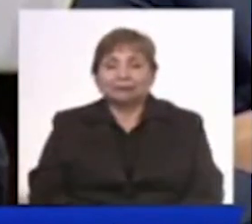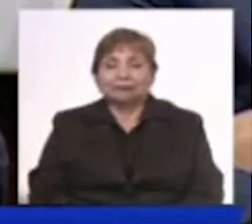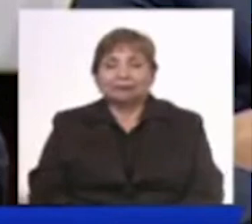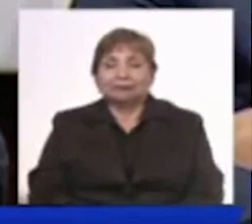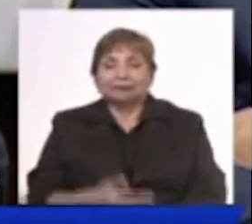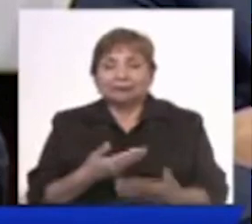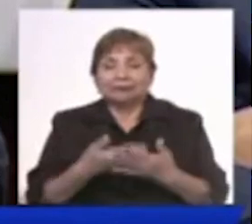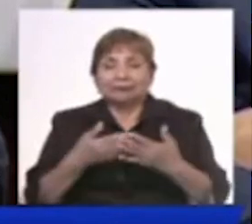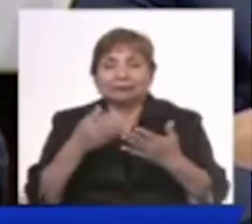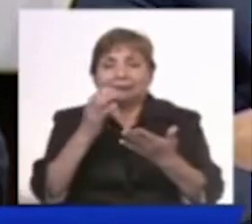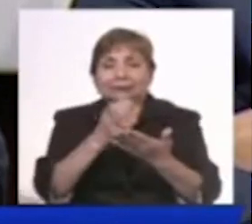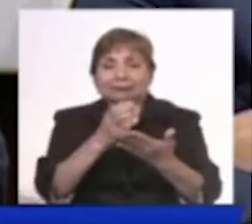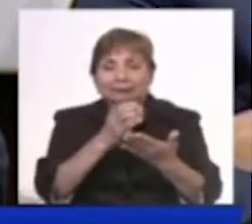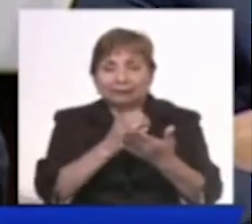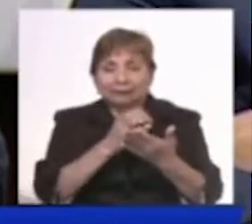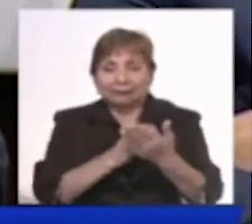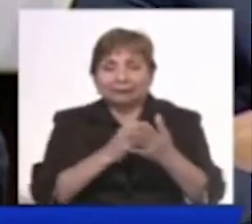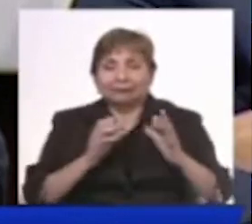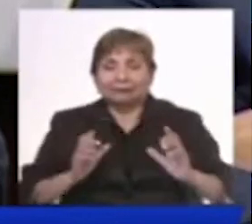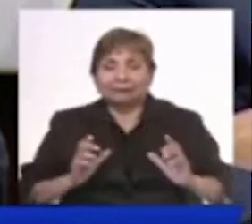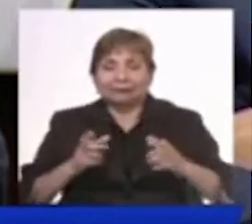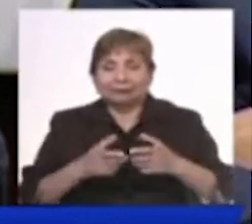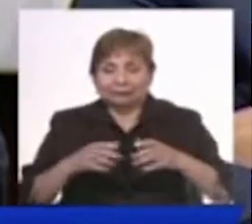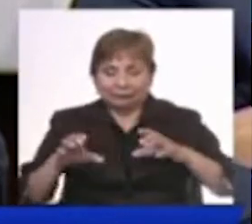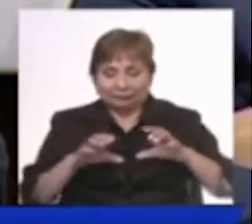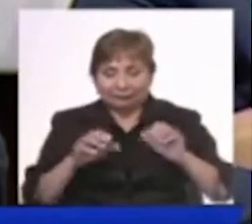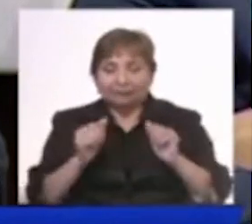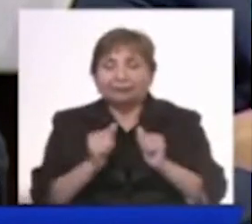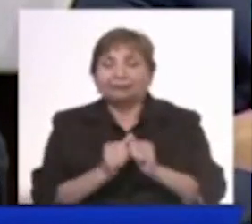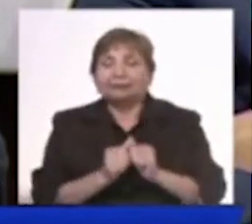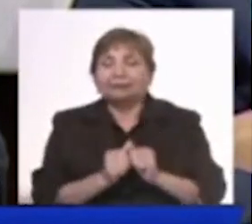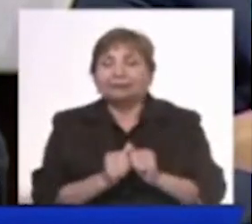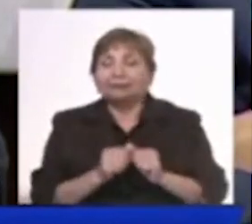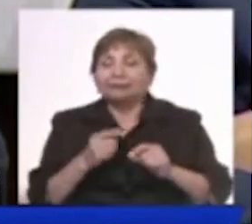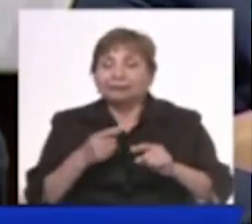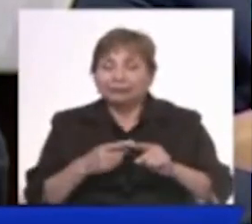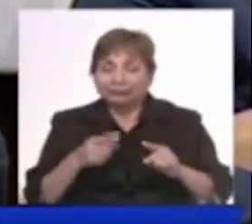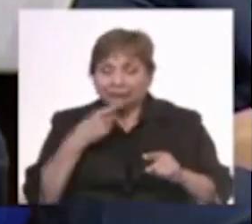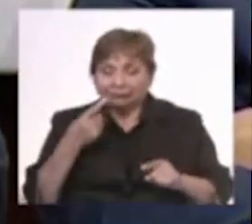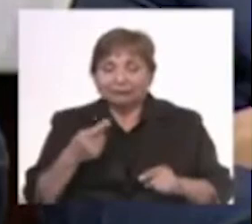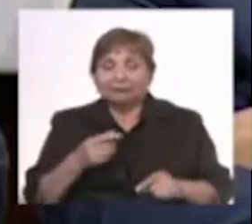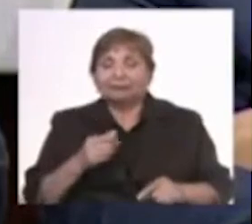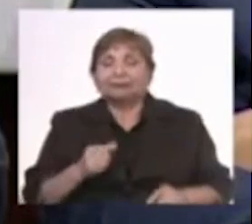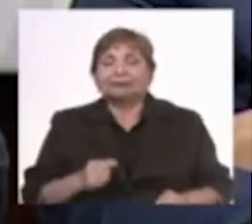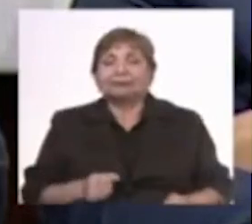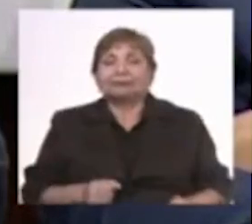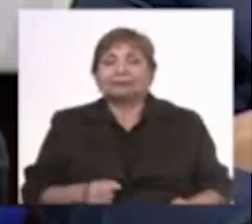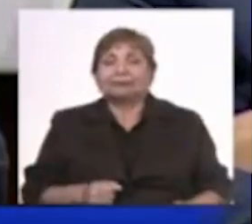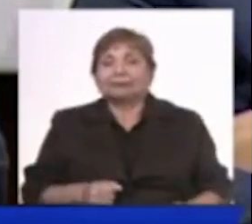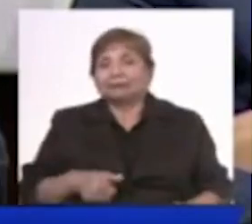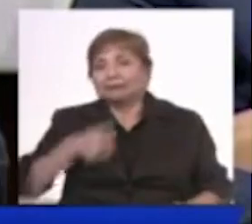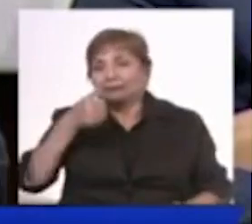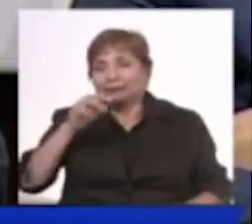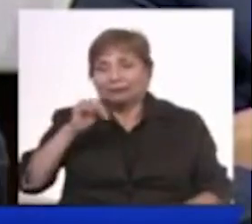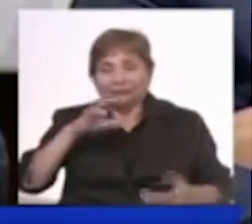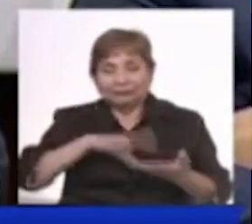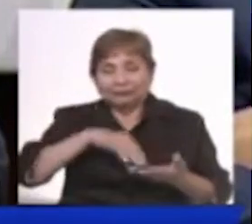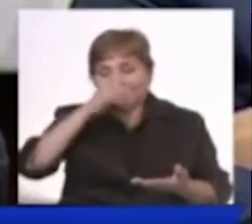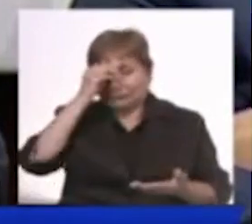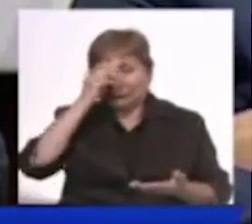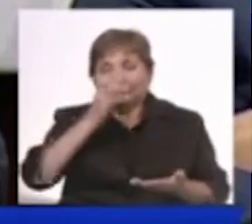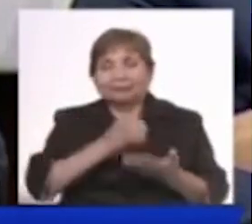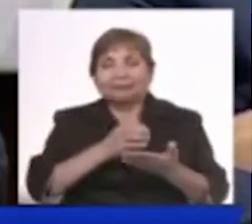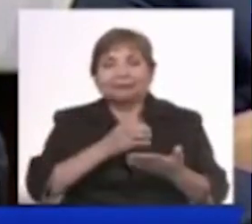El órgano de contrataciones del Congreso lo ha realizado, pero como dijo el señor oficial mayor, una lección